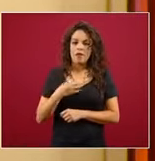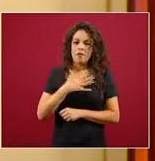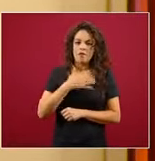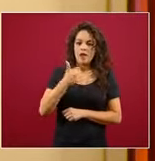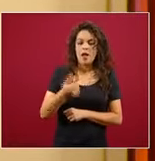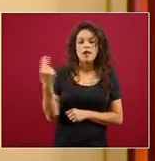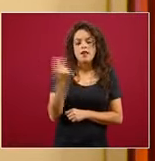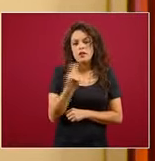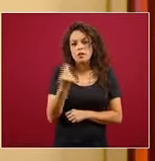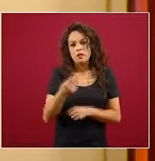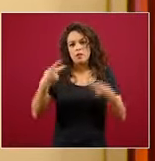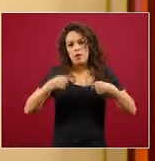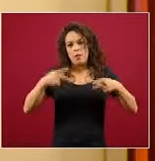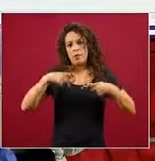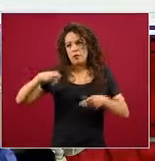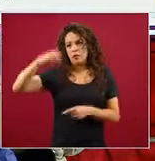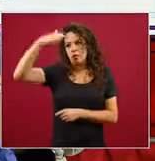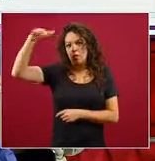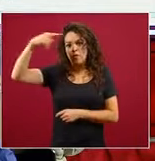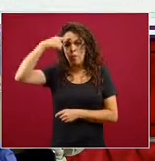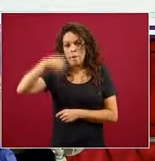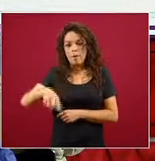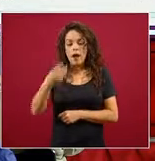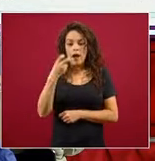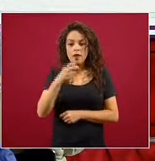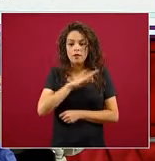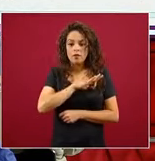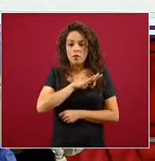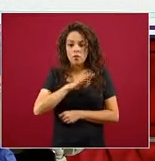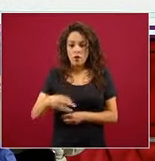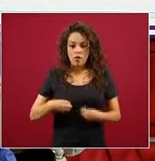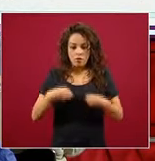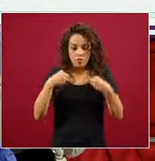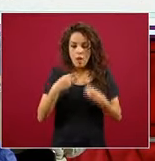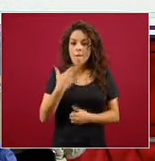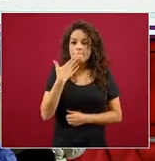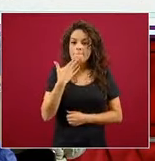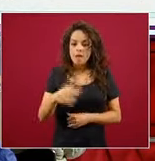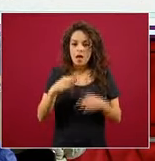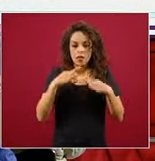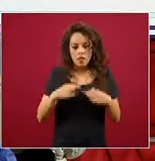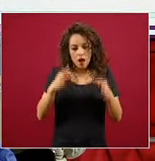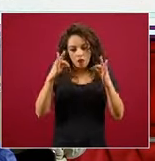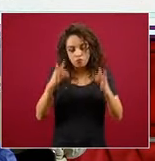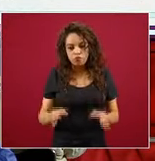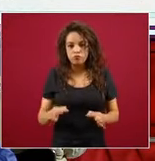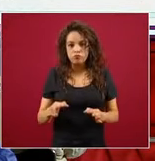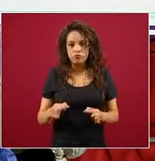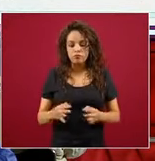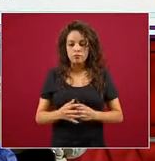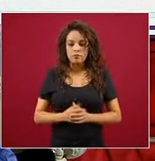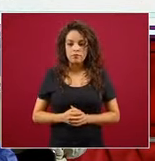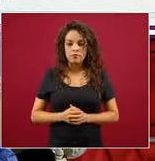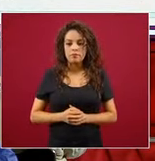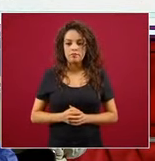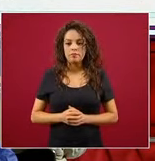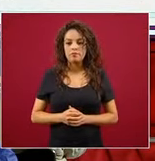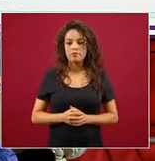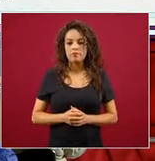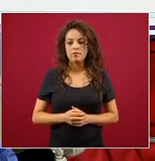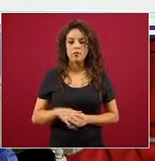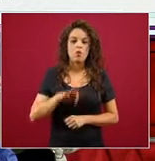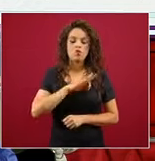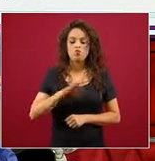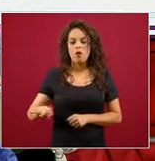mayor para poder tener este estado pleno de funcionalidad, de muchas otras necesidades